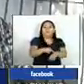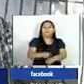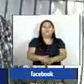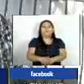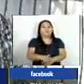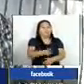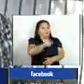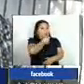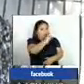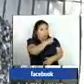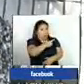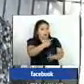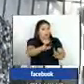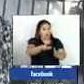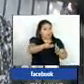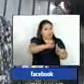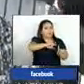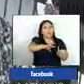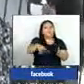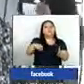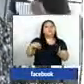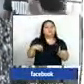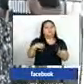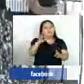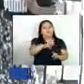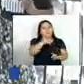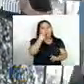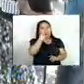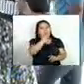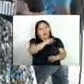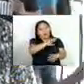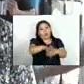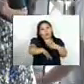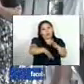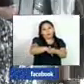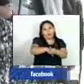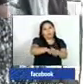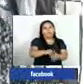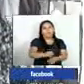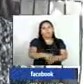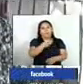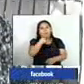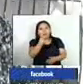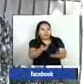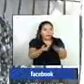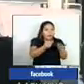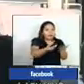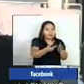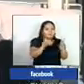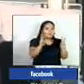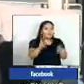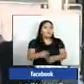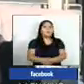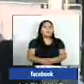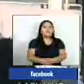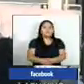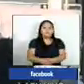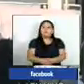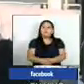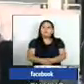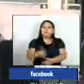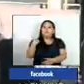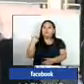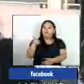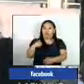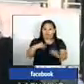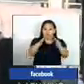Se fomenta liderazgo en familia. Así es, ahí se mira todo, vea quién es el que más colabora en ese aspecto. Muy buena opción esa que